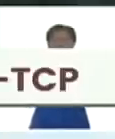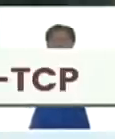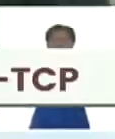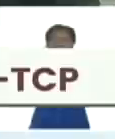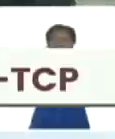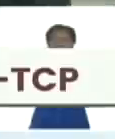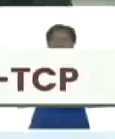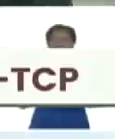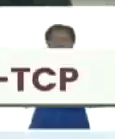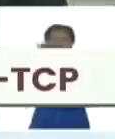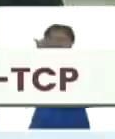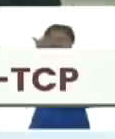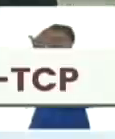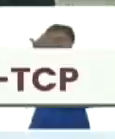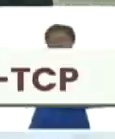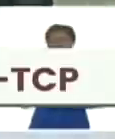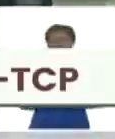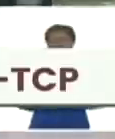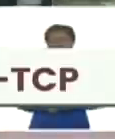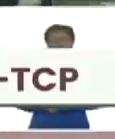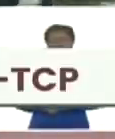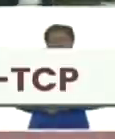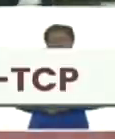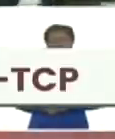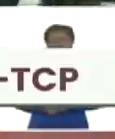desarrollada. Muchas gracias, señor presidente.